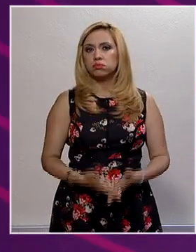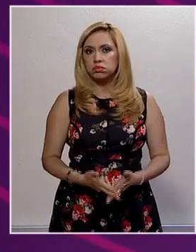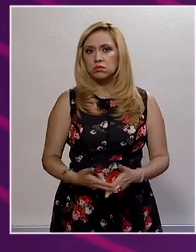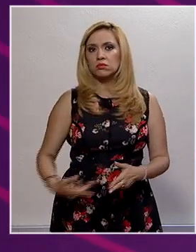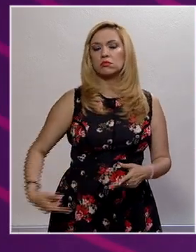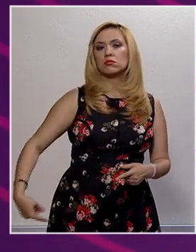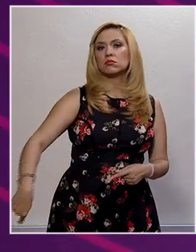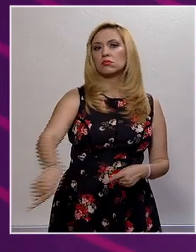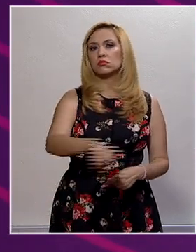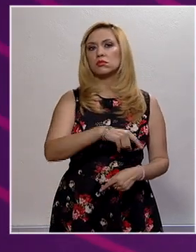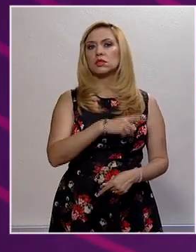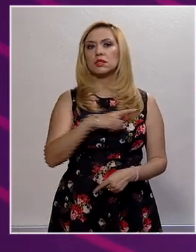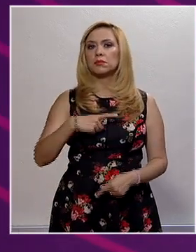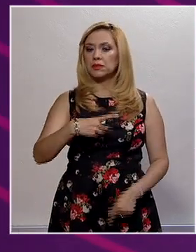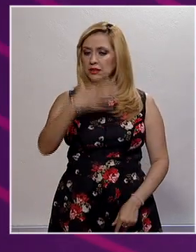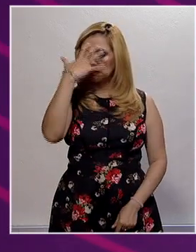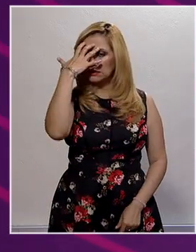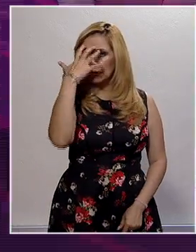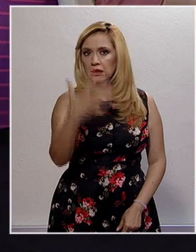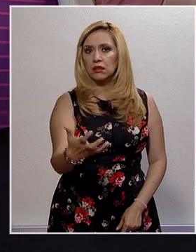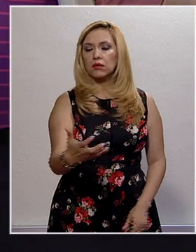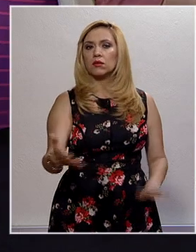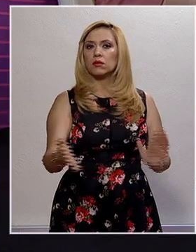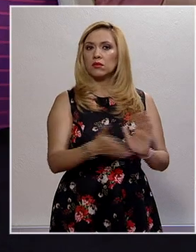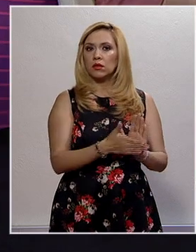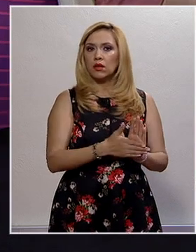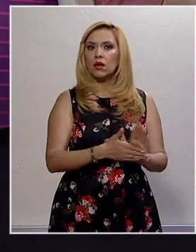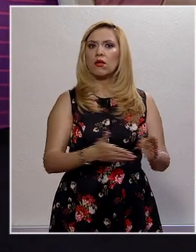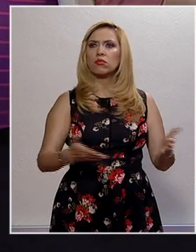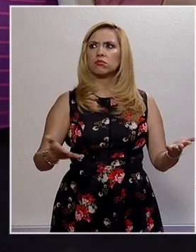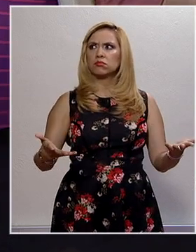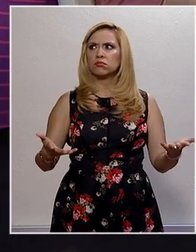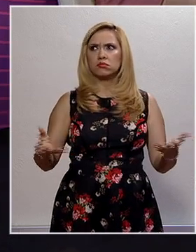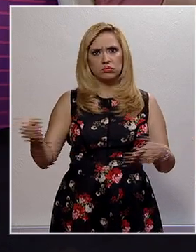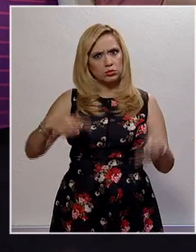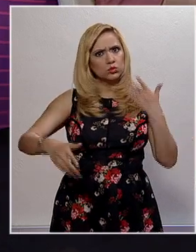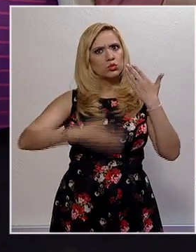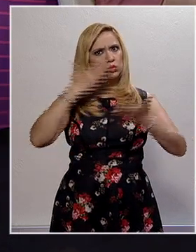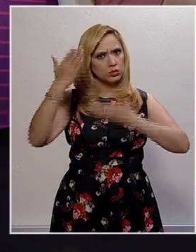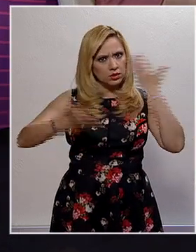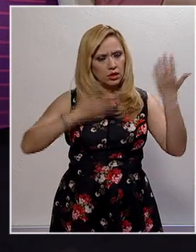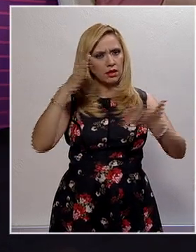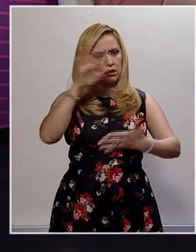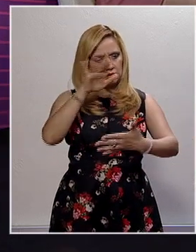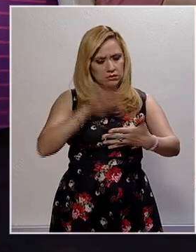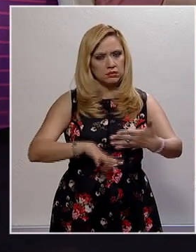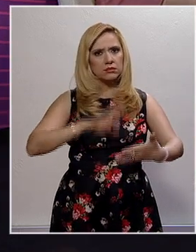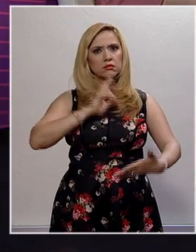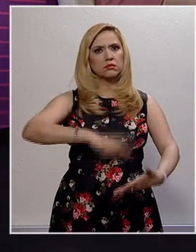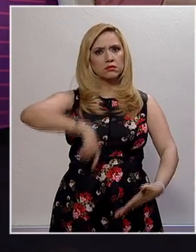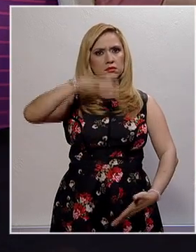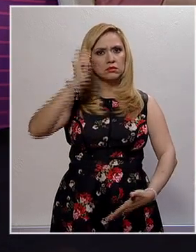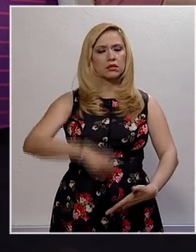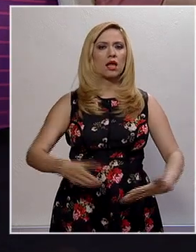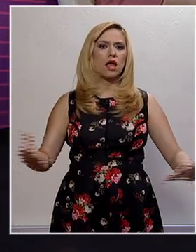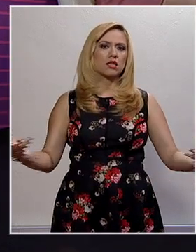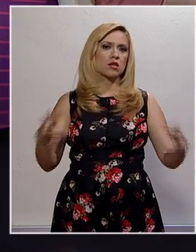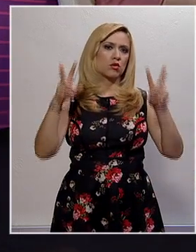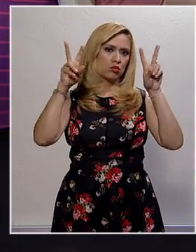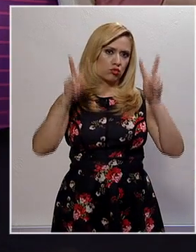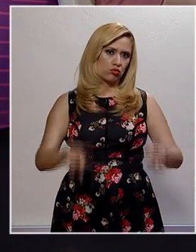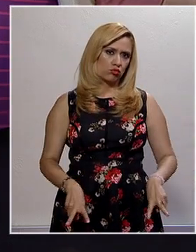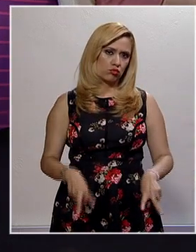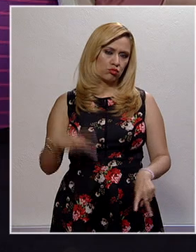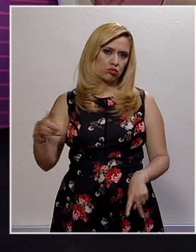operadores y operadoras se tomen en serio ese derecho y se pongan a estudiar y a leer las sentencias y llevarlas a la práctica, ¿no?